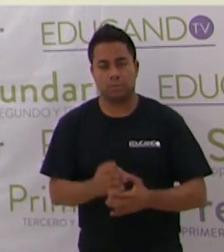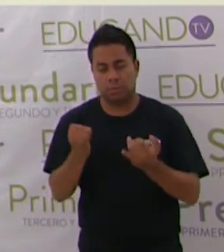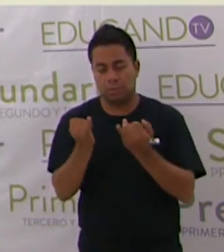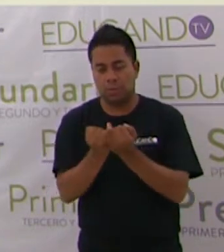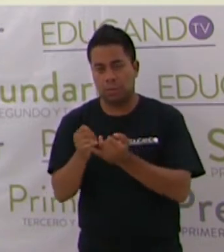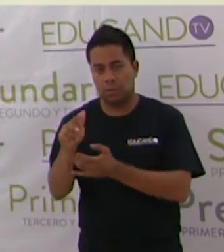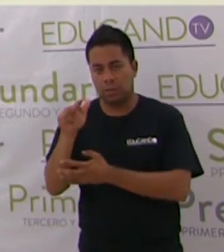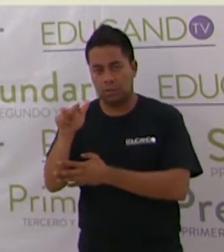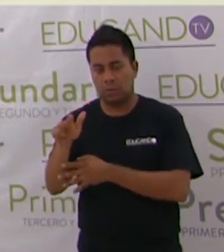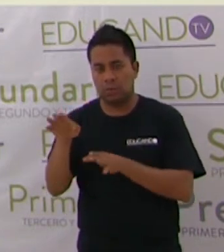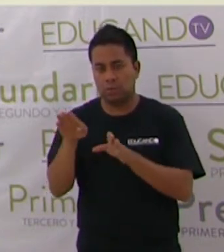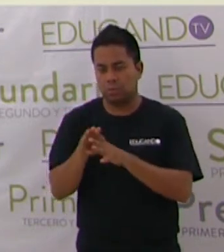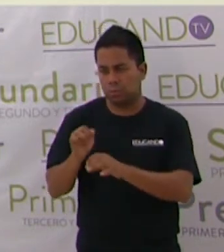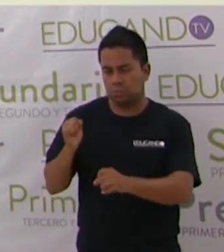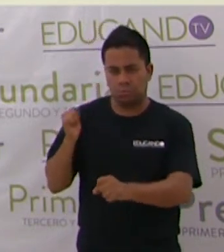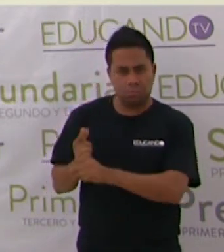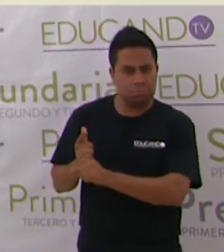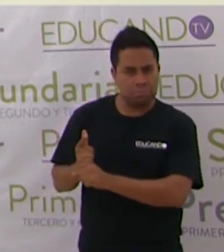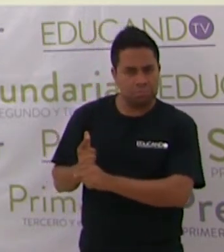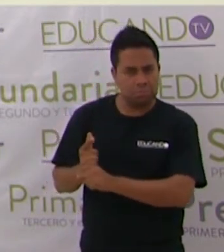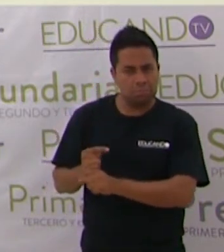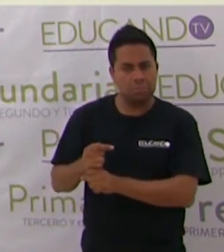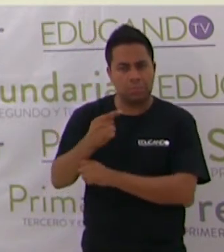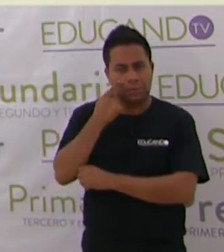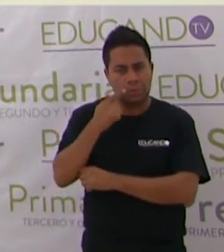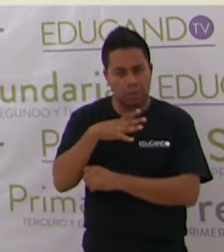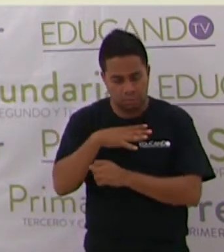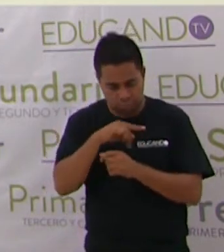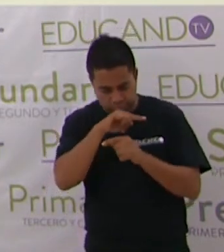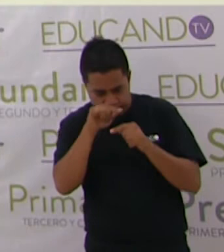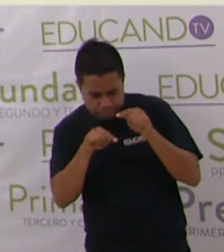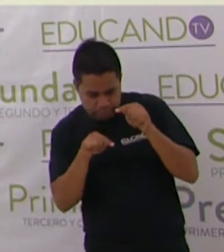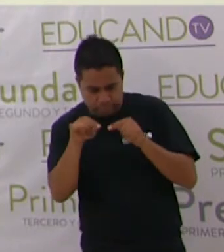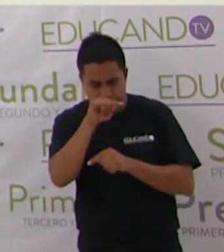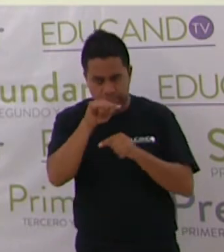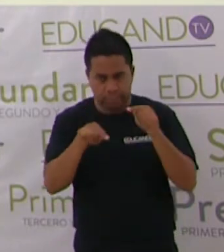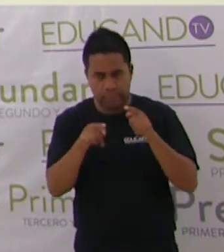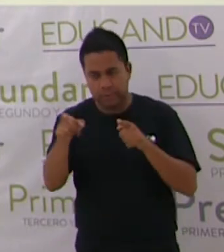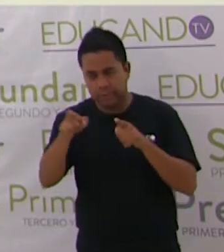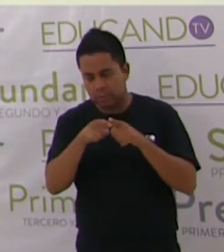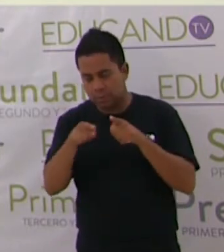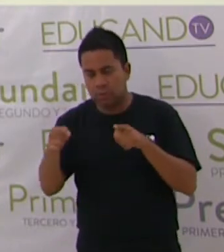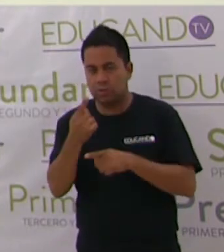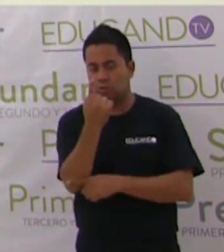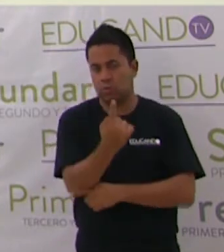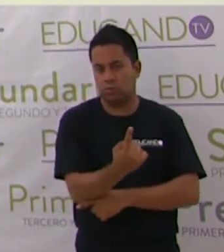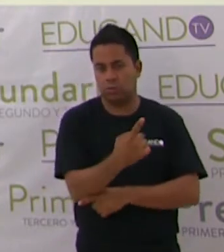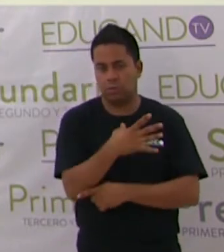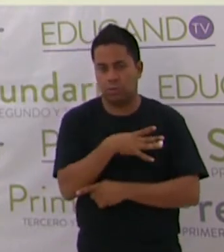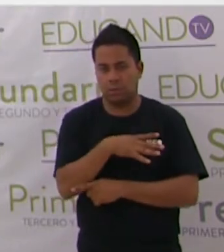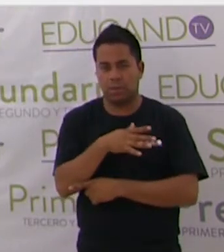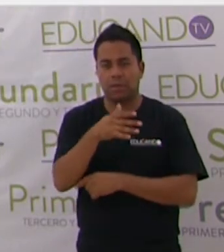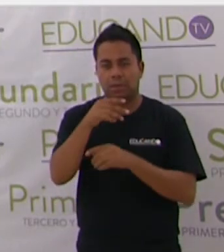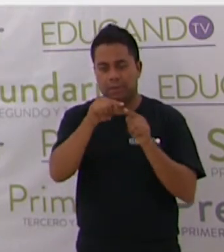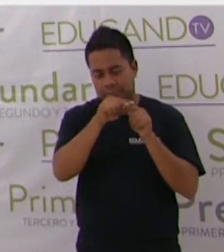18. ¿Cómo me di cuenta? La coordenada de las axisas 1 está aquí